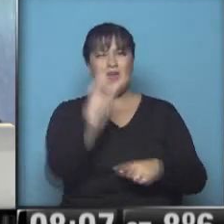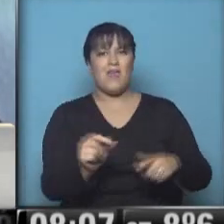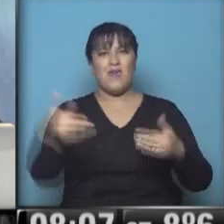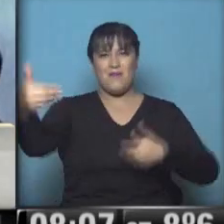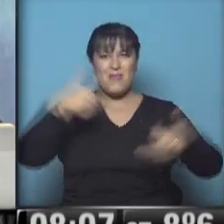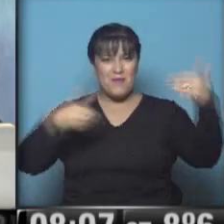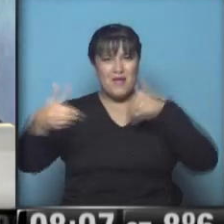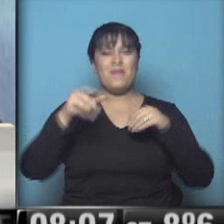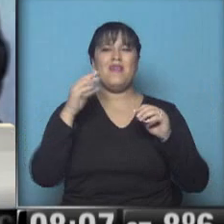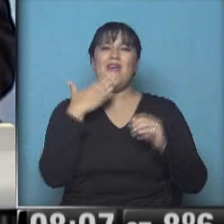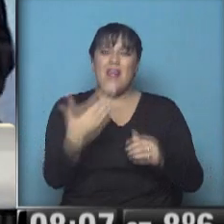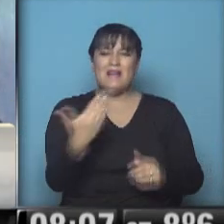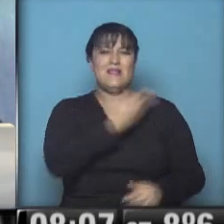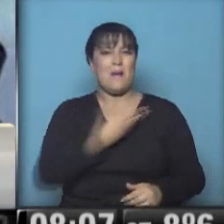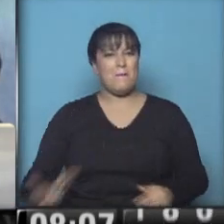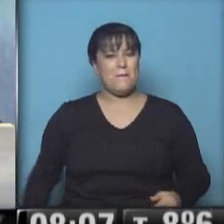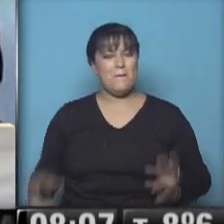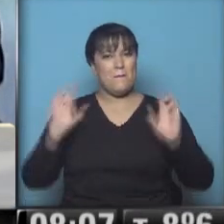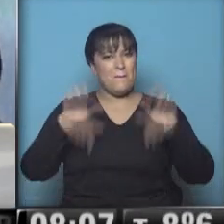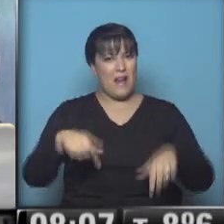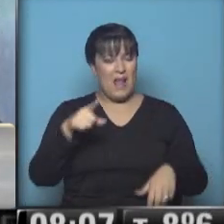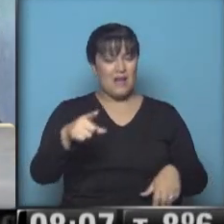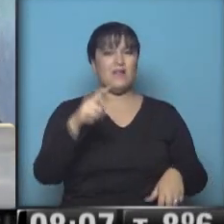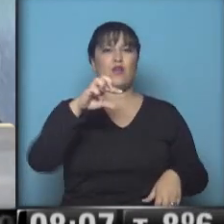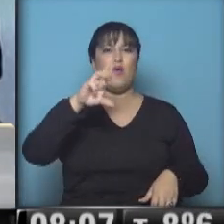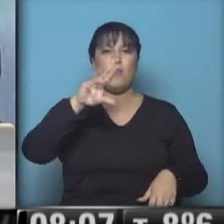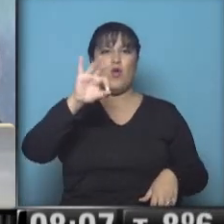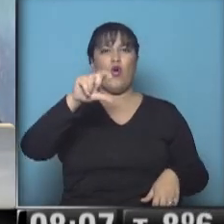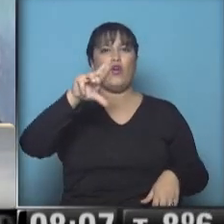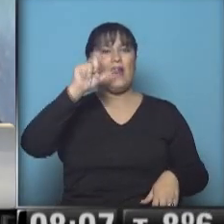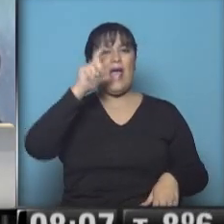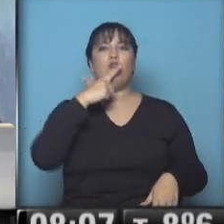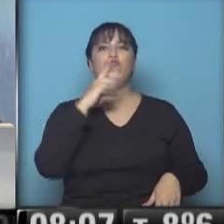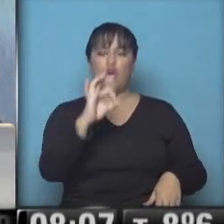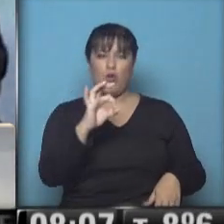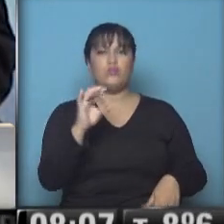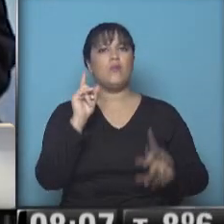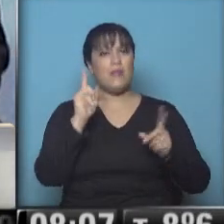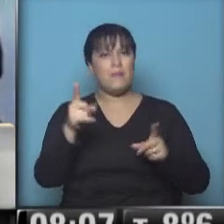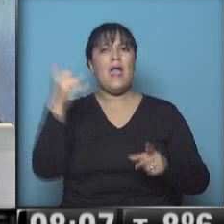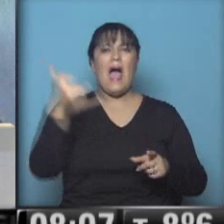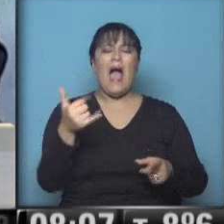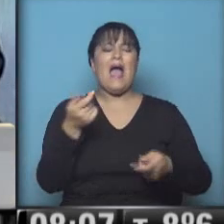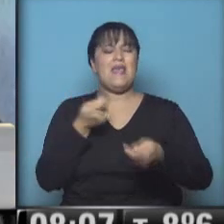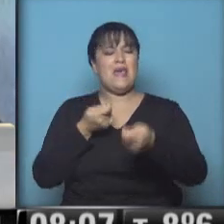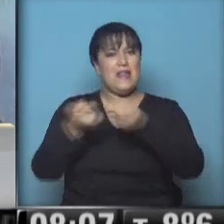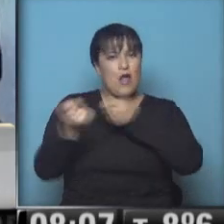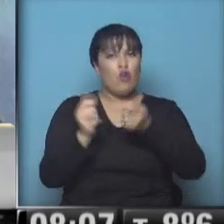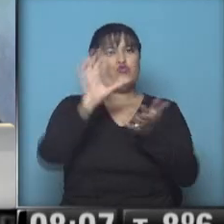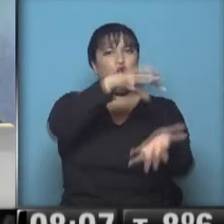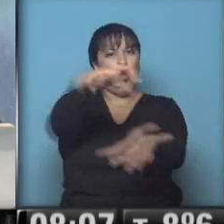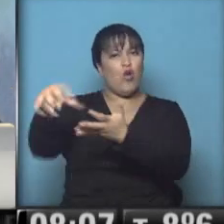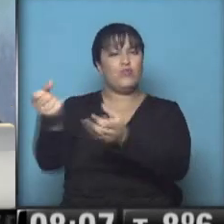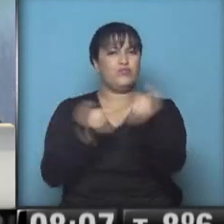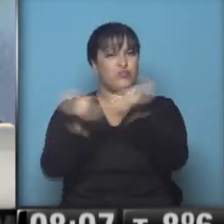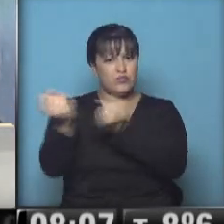procreauto rinden sus frutos y por eso hay una agenda bilateral con las terminales para garantizar los